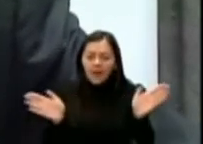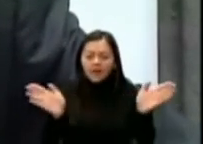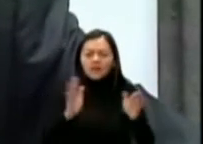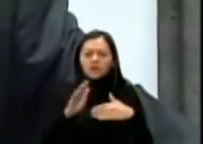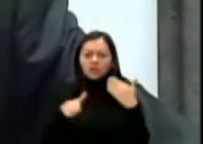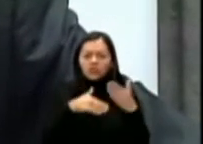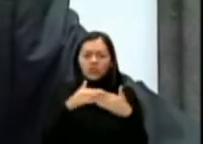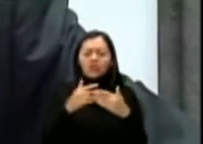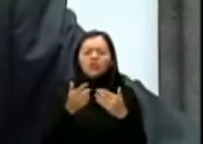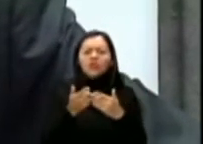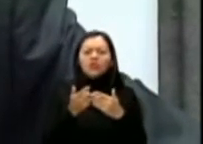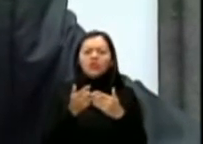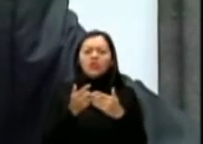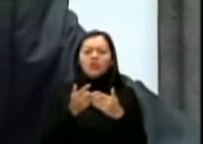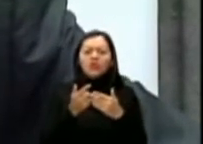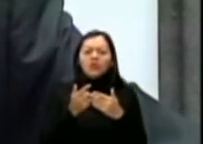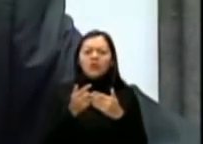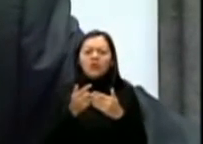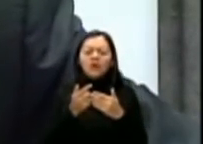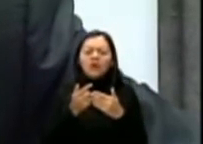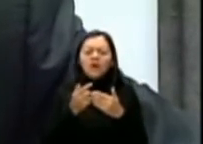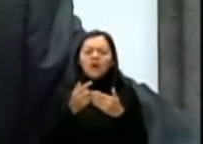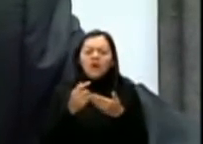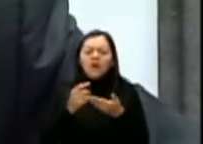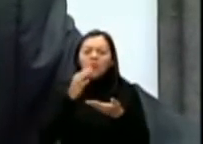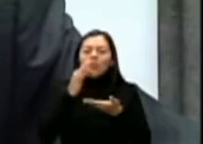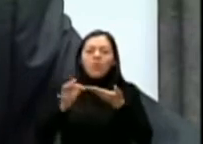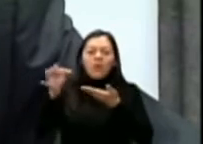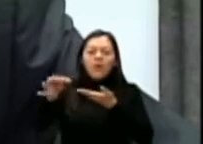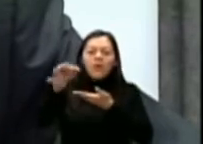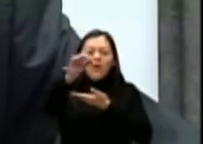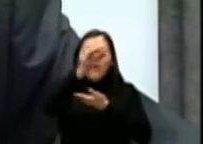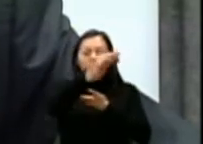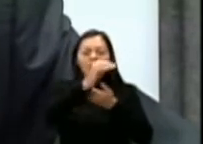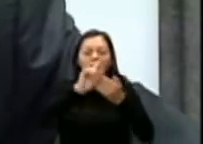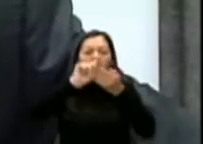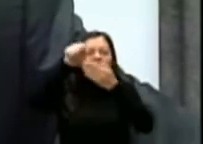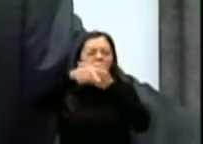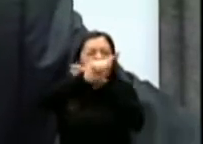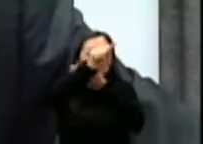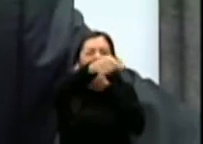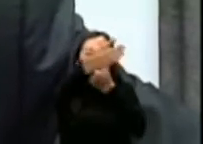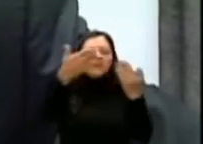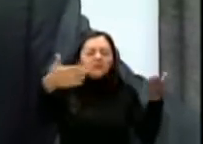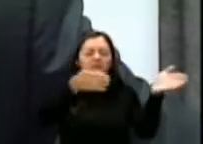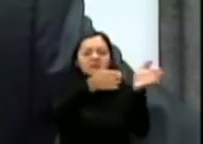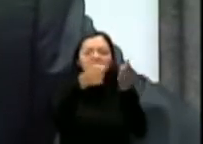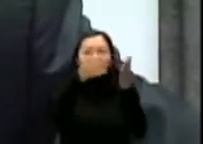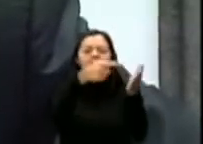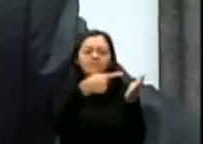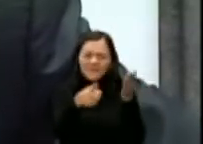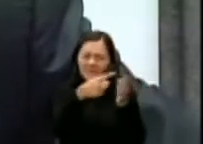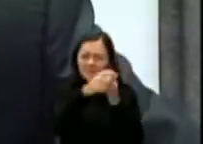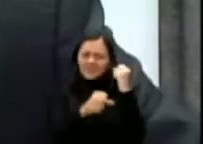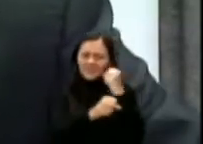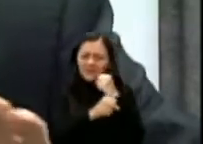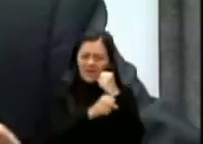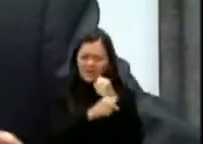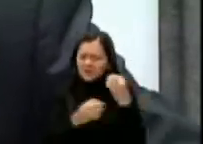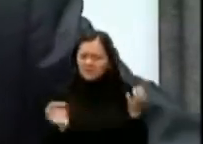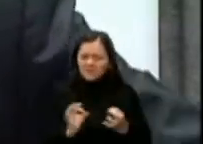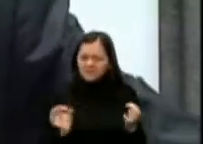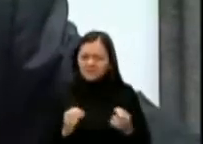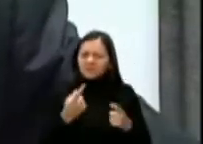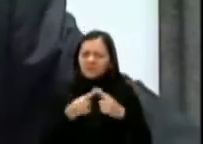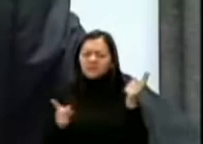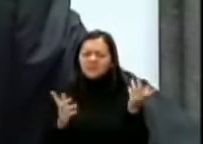terciarias para poder sacar producción integral a sus comunidades los que se dedican a hacer campaña politiquera porque además vamos a